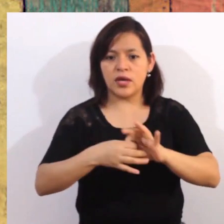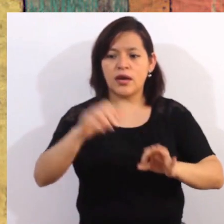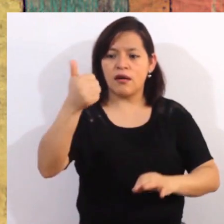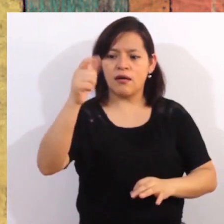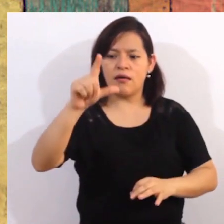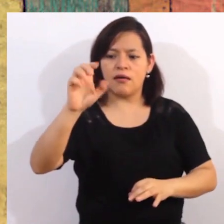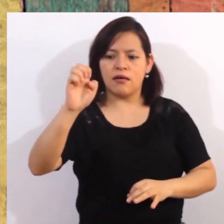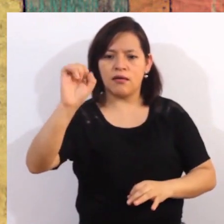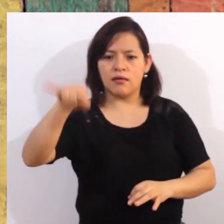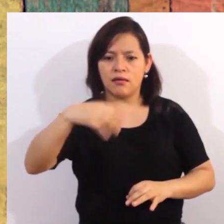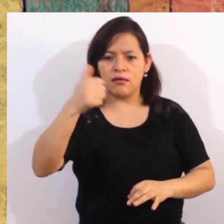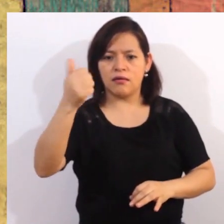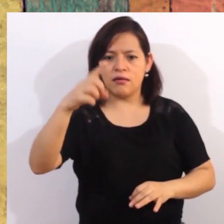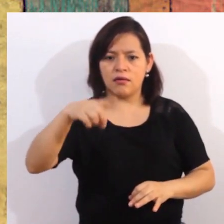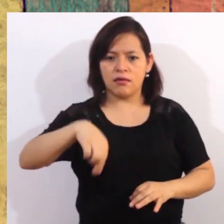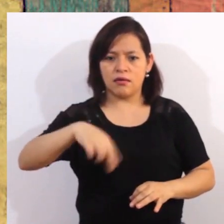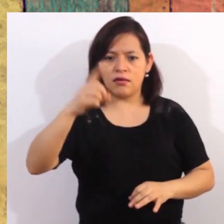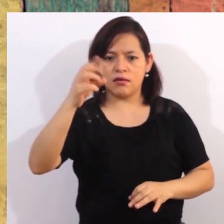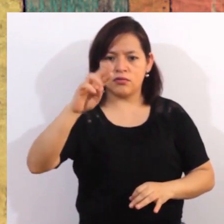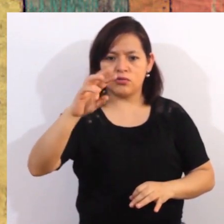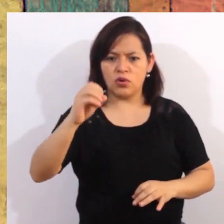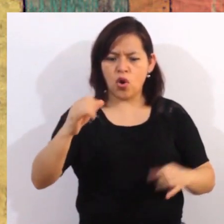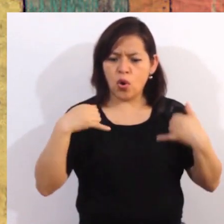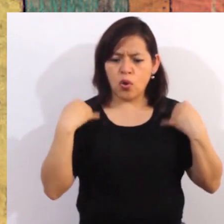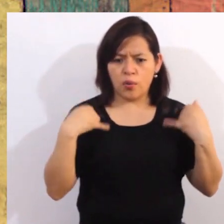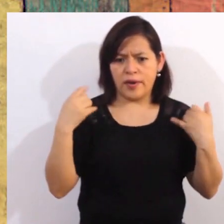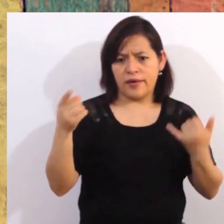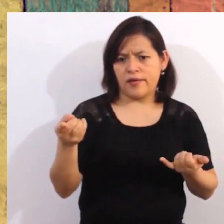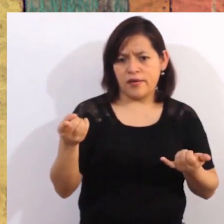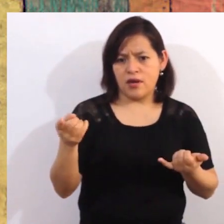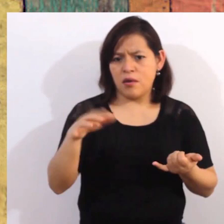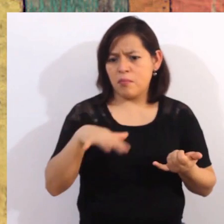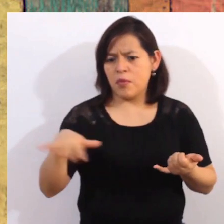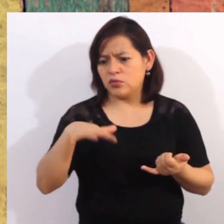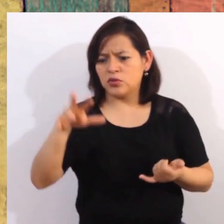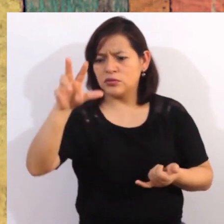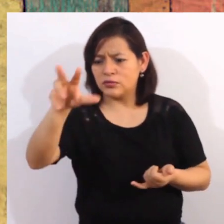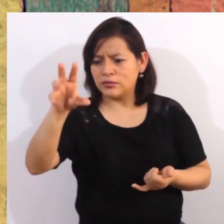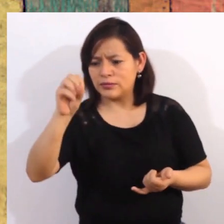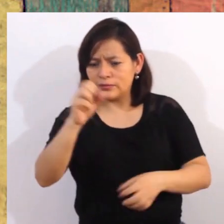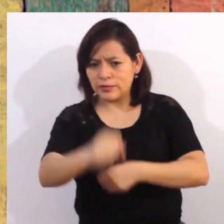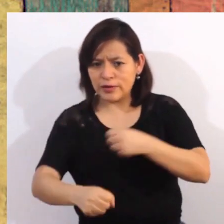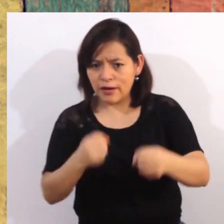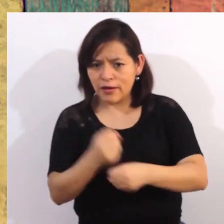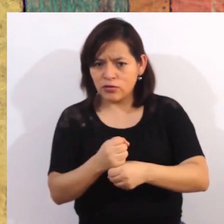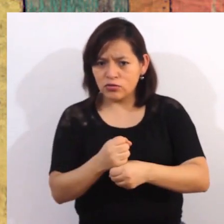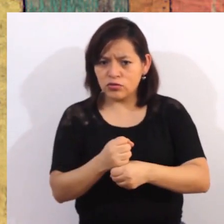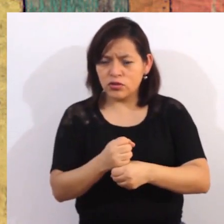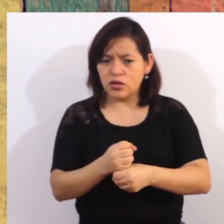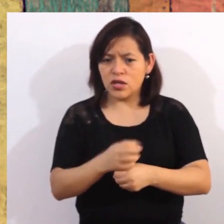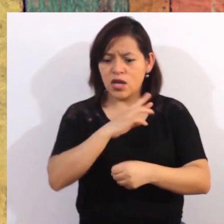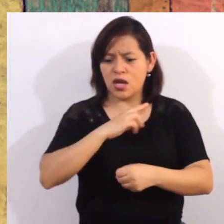en batallas bélicas a partir de los 19 años. Para cuando él tenía 30 años de edad, el imperio estaba